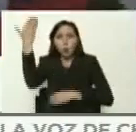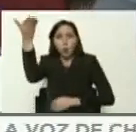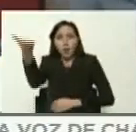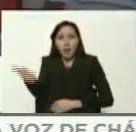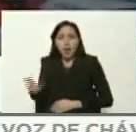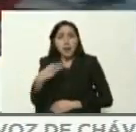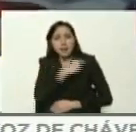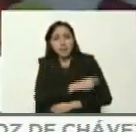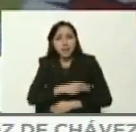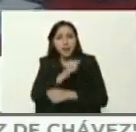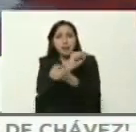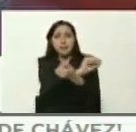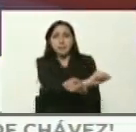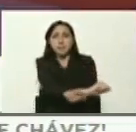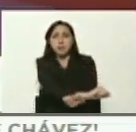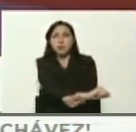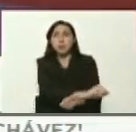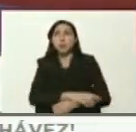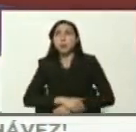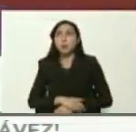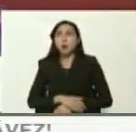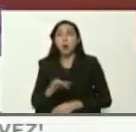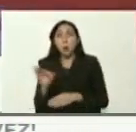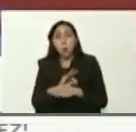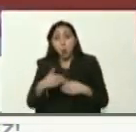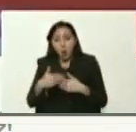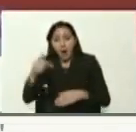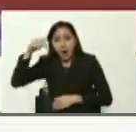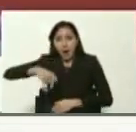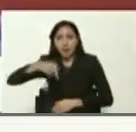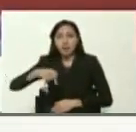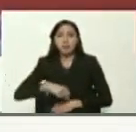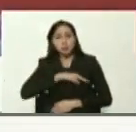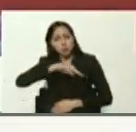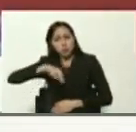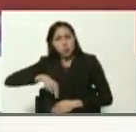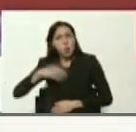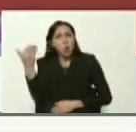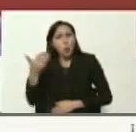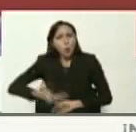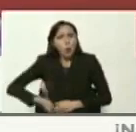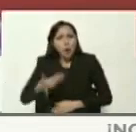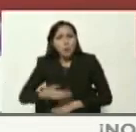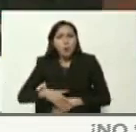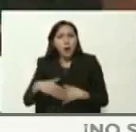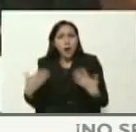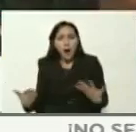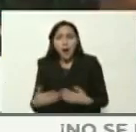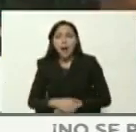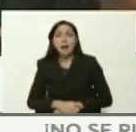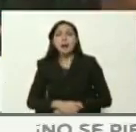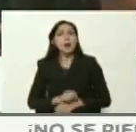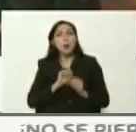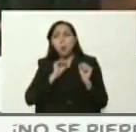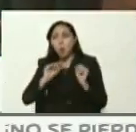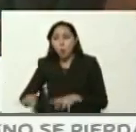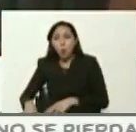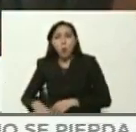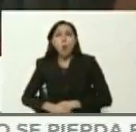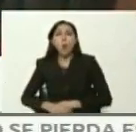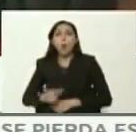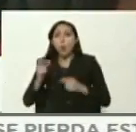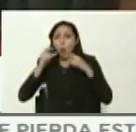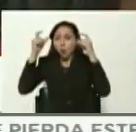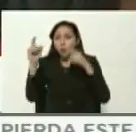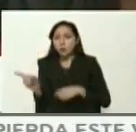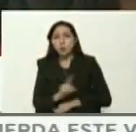misiones educativas todas están funcionando aquí. Para nosotros es importante que no se abandone la misión Robinson. Nosotros no